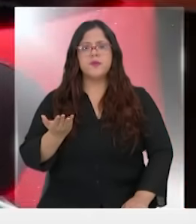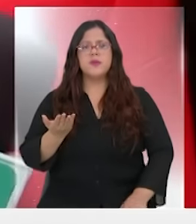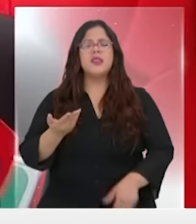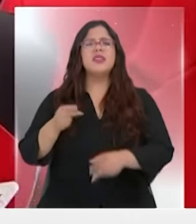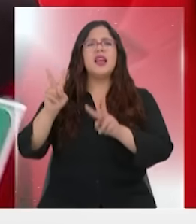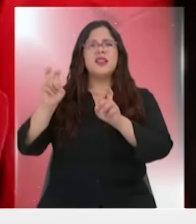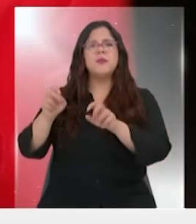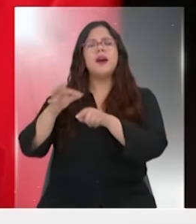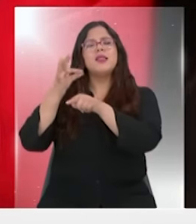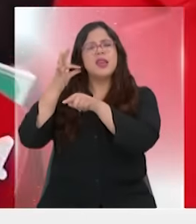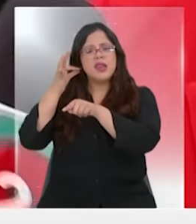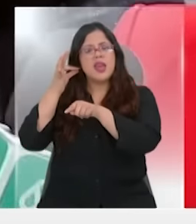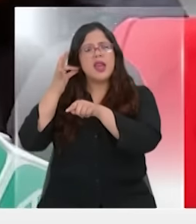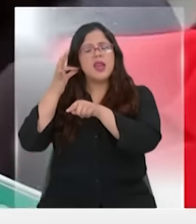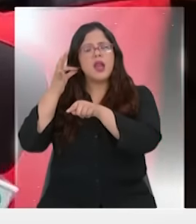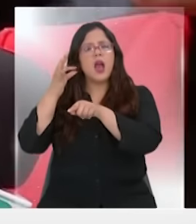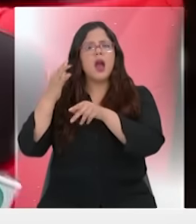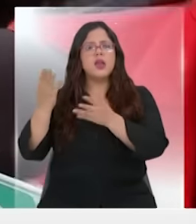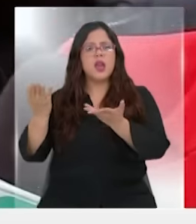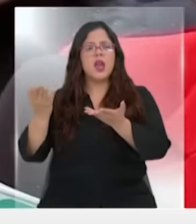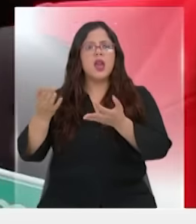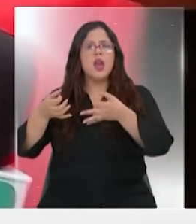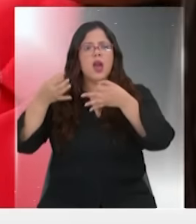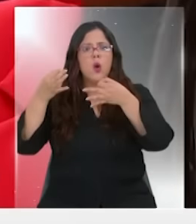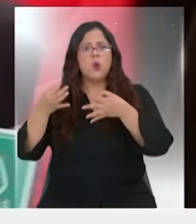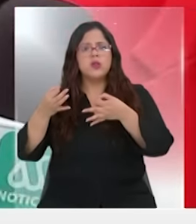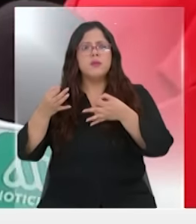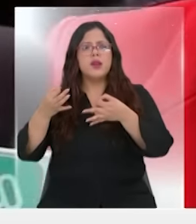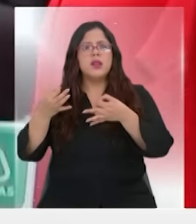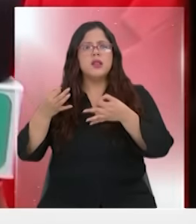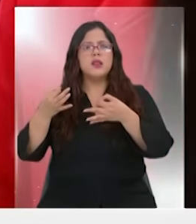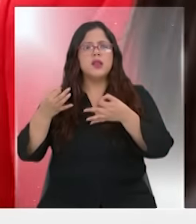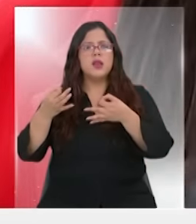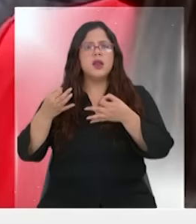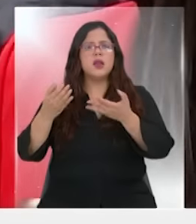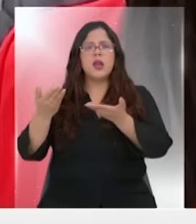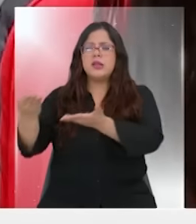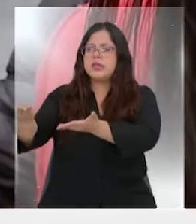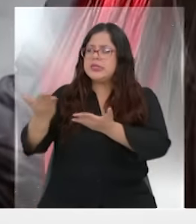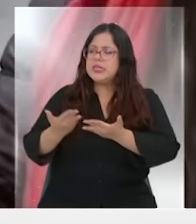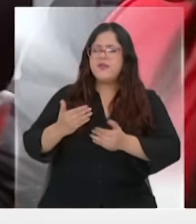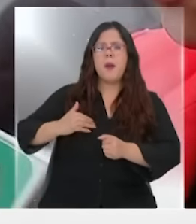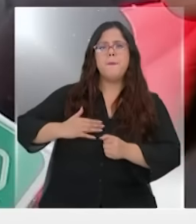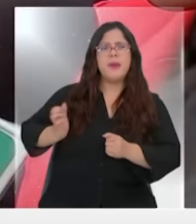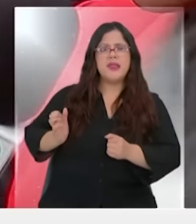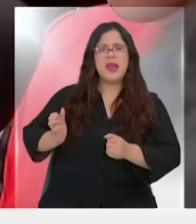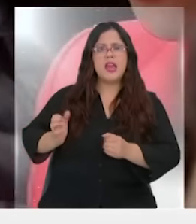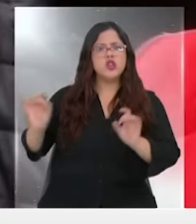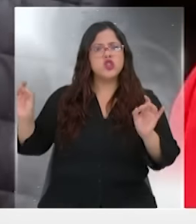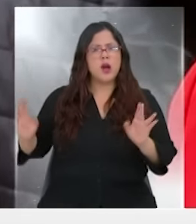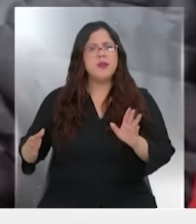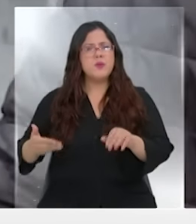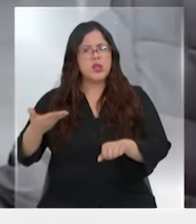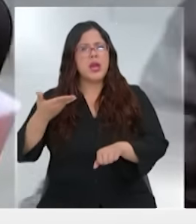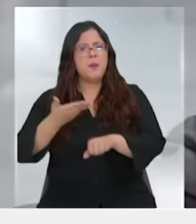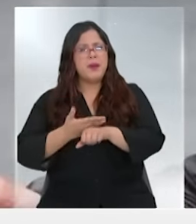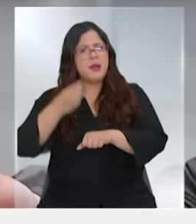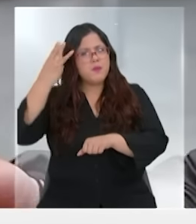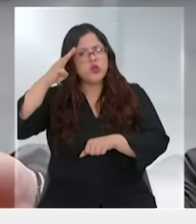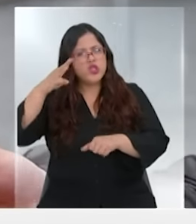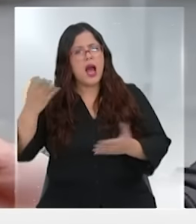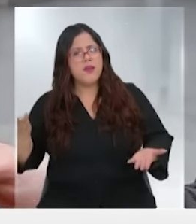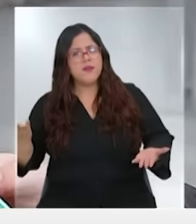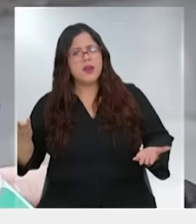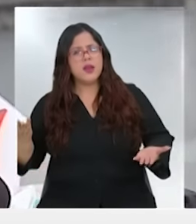señalado de que ella fue, que fue precisamente la PDI a su domicilio a petición del ex subsecretario. Sí, esa es